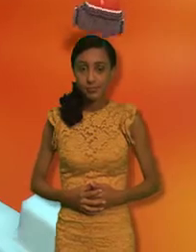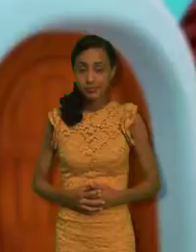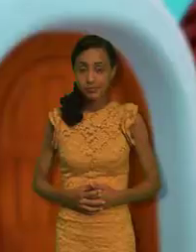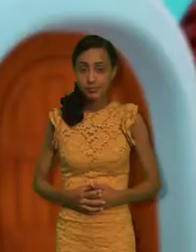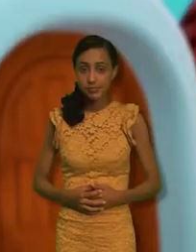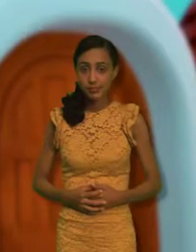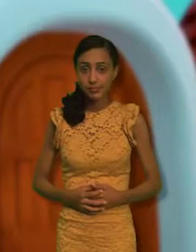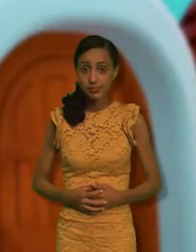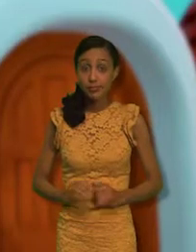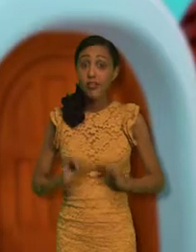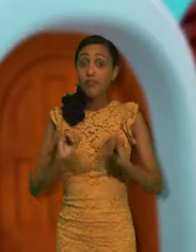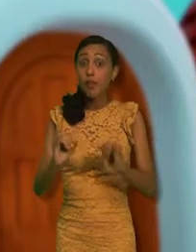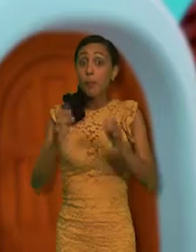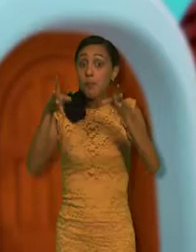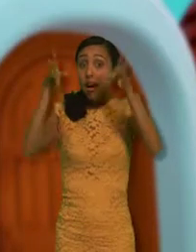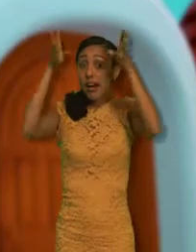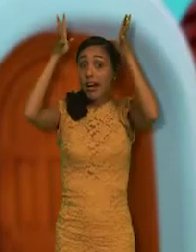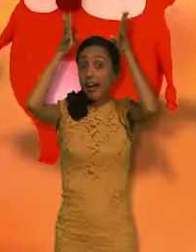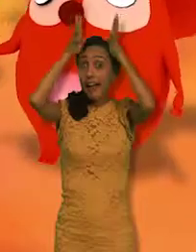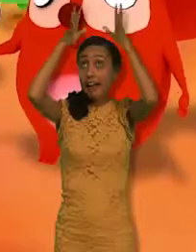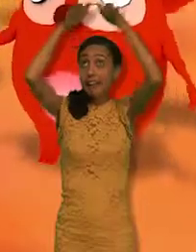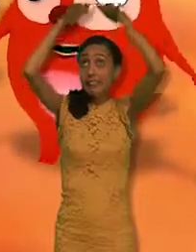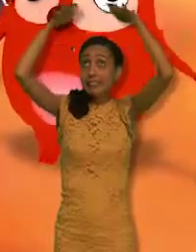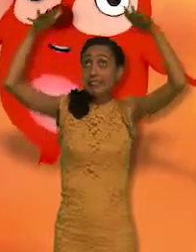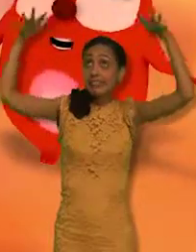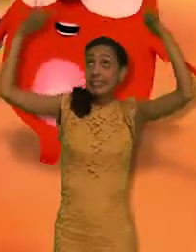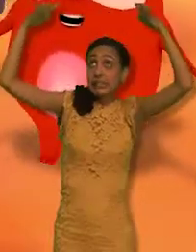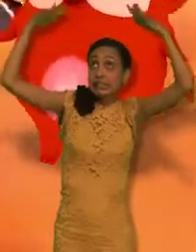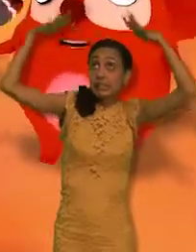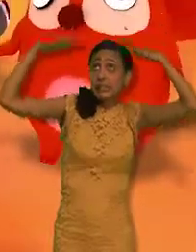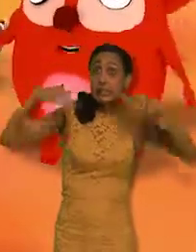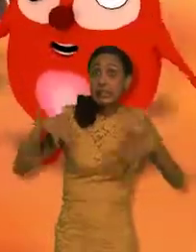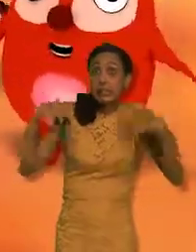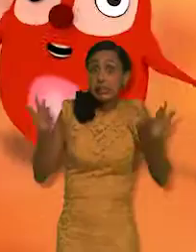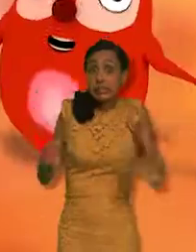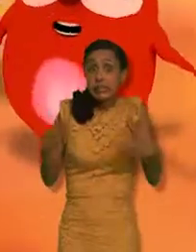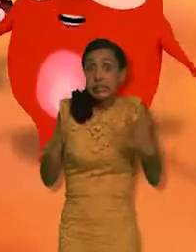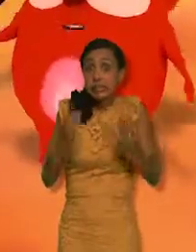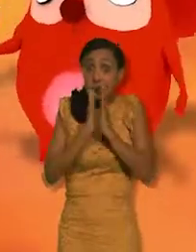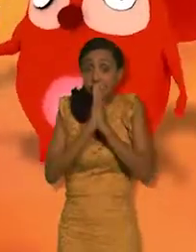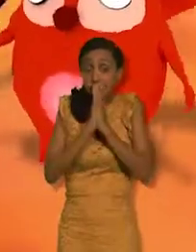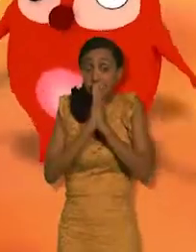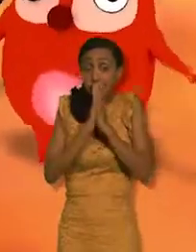¡Hay que decírselo al rey! ¡El cielo se va a caer!